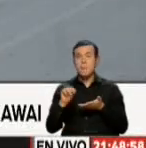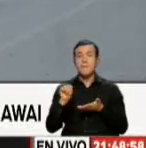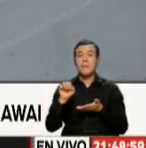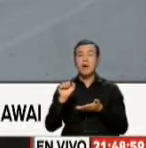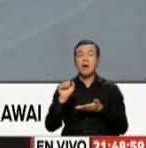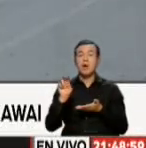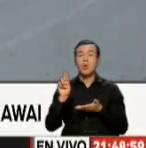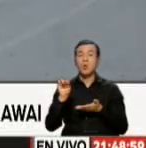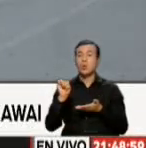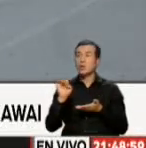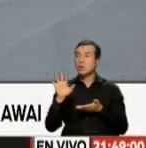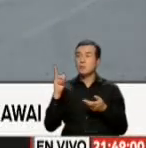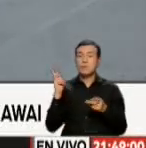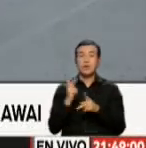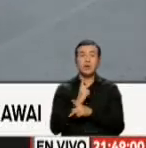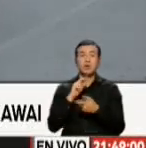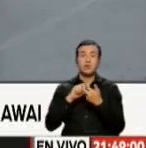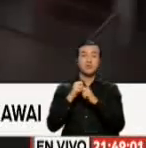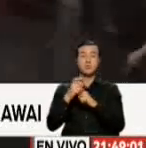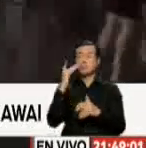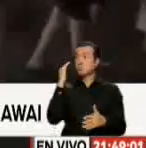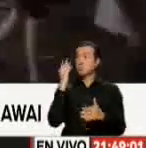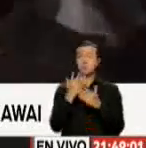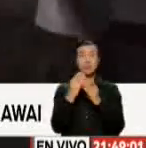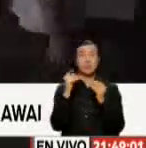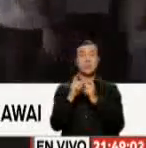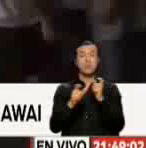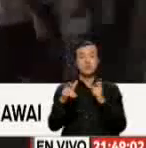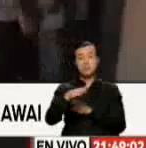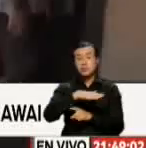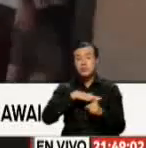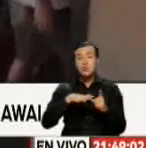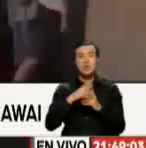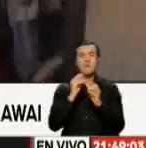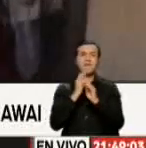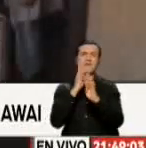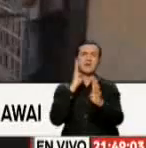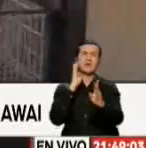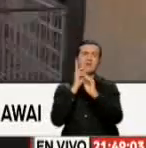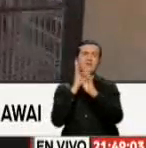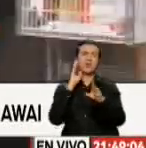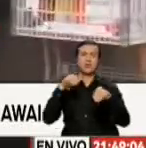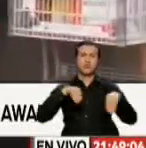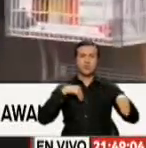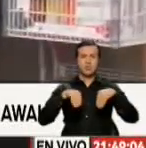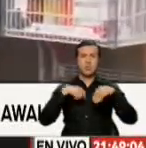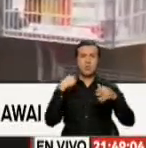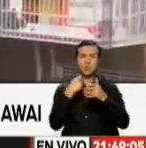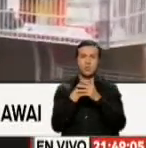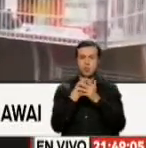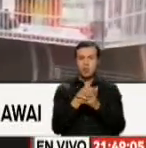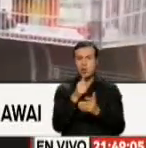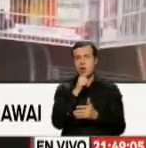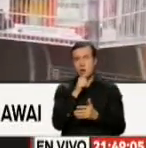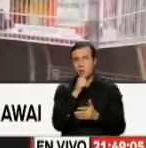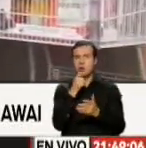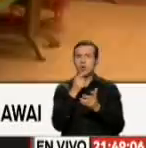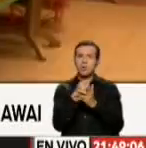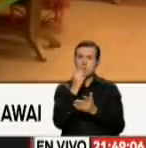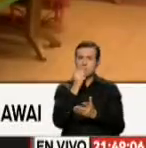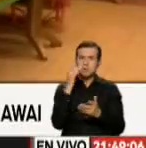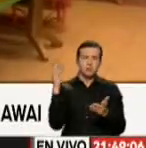que las condiciones empeoren. En las últimas horas, miles de residentes hicieron largas filas en los supermercados para abastecerse de agua y